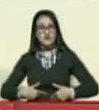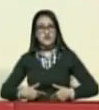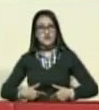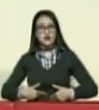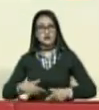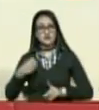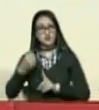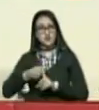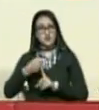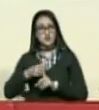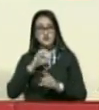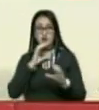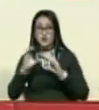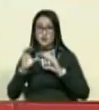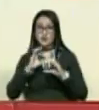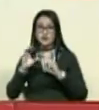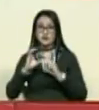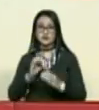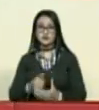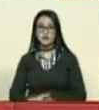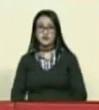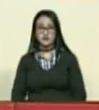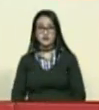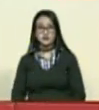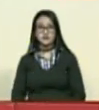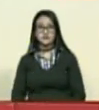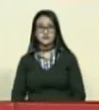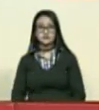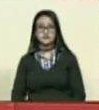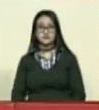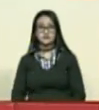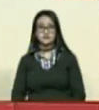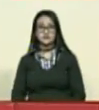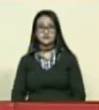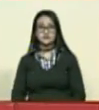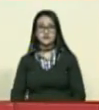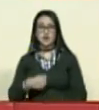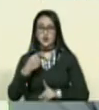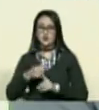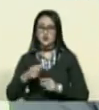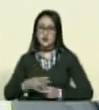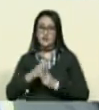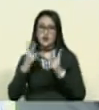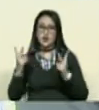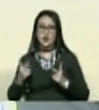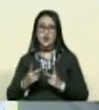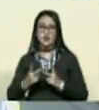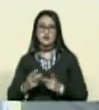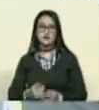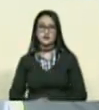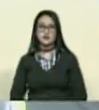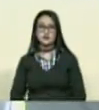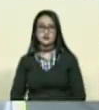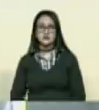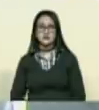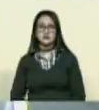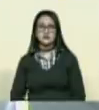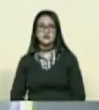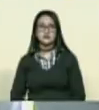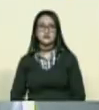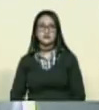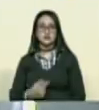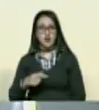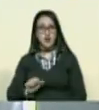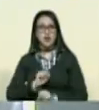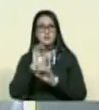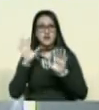la batalla comunicacional, para la batalla de los valores. Yo le decía a Ernesto cuando hablé con él hoy en la